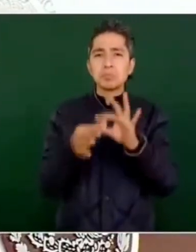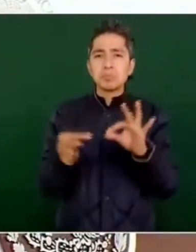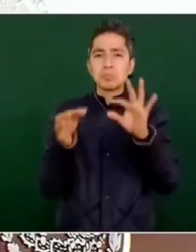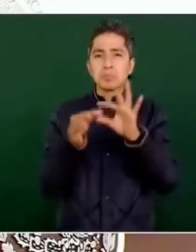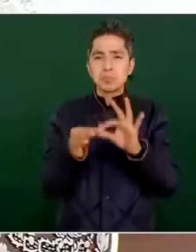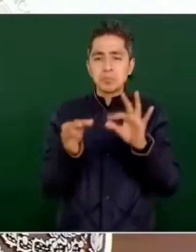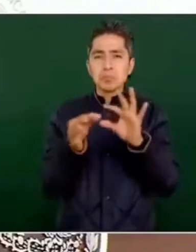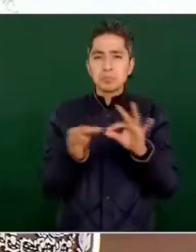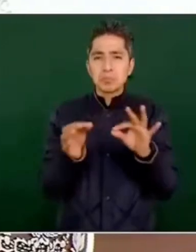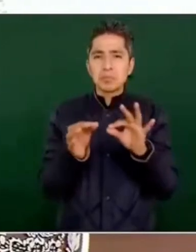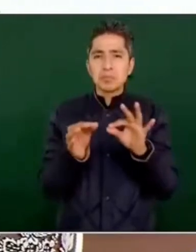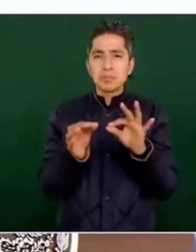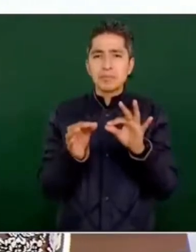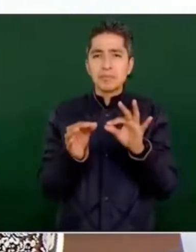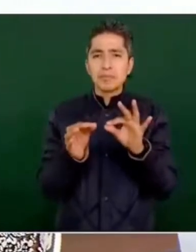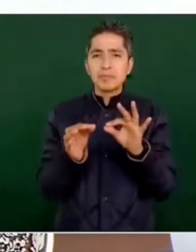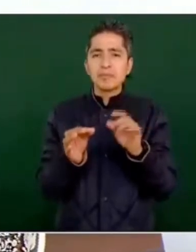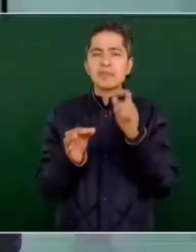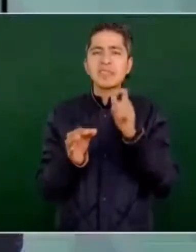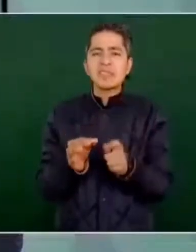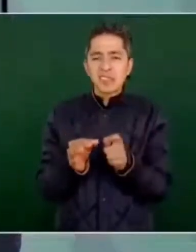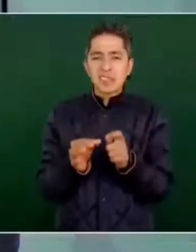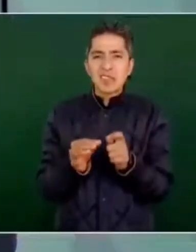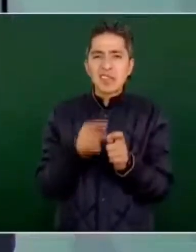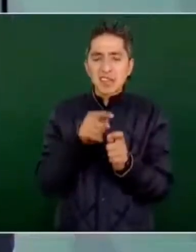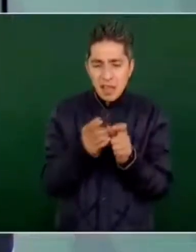lo que fue la obra